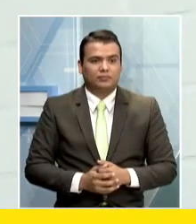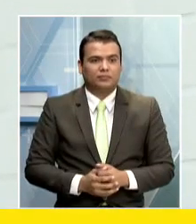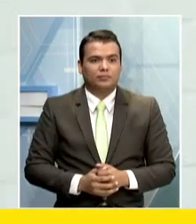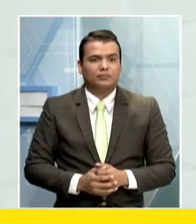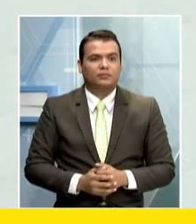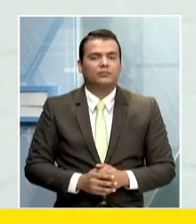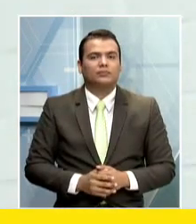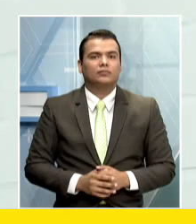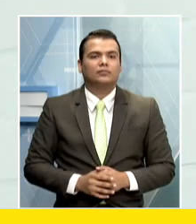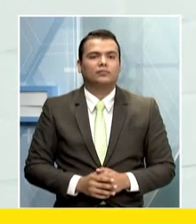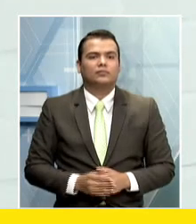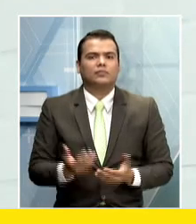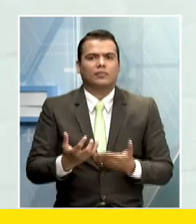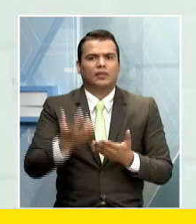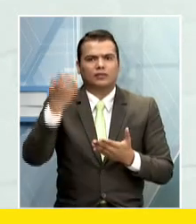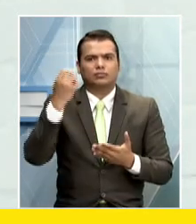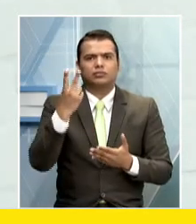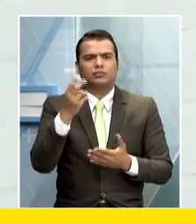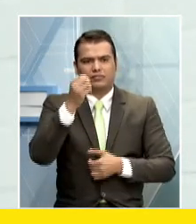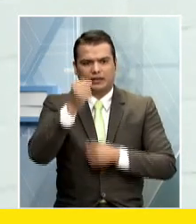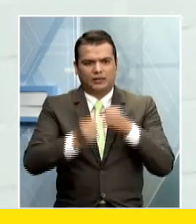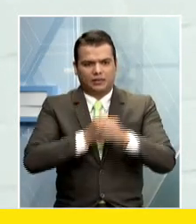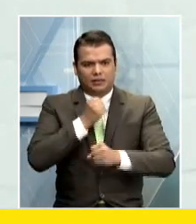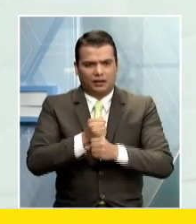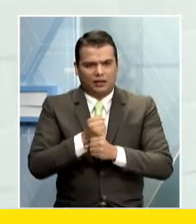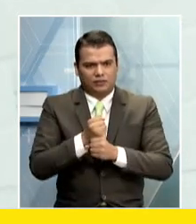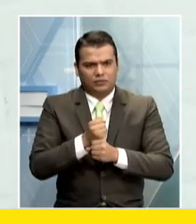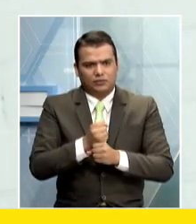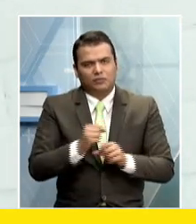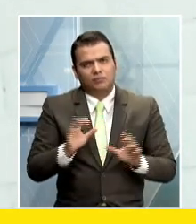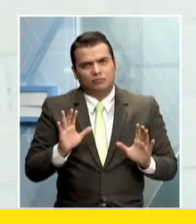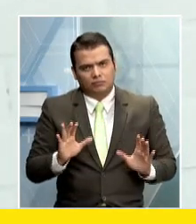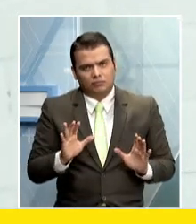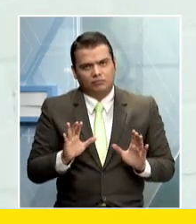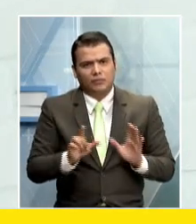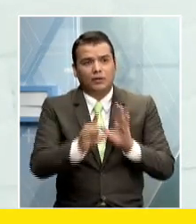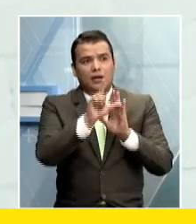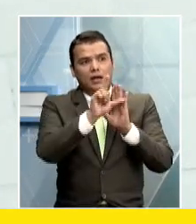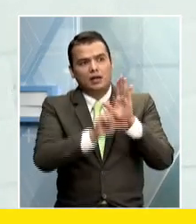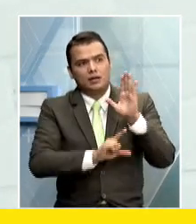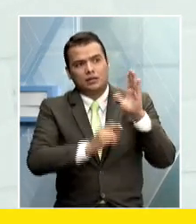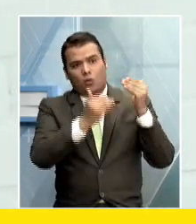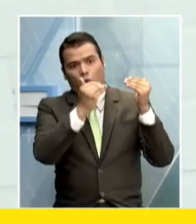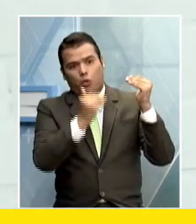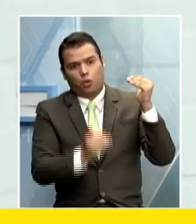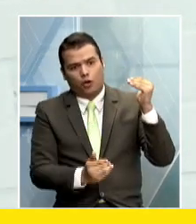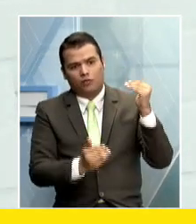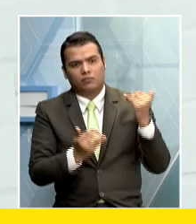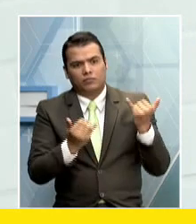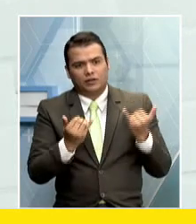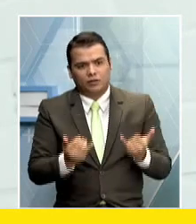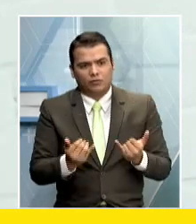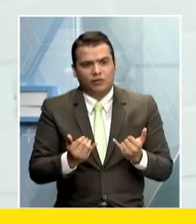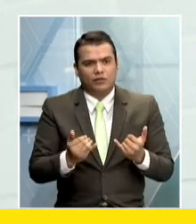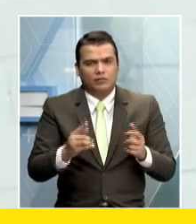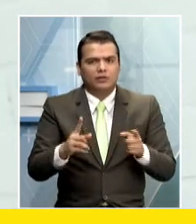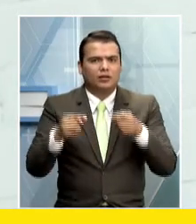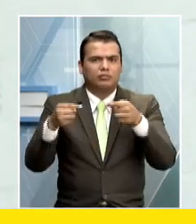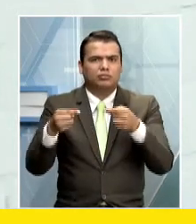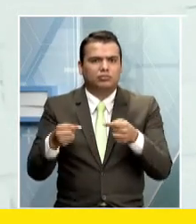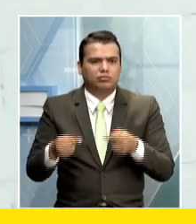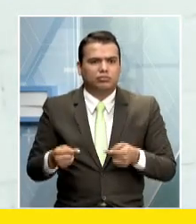ranking fuera hace 20 años, 30 años, América estuviera en el top 10. Pero como tuvimos tantos años sin asistir a torneos